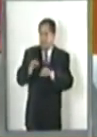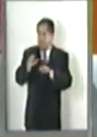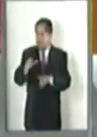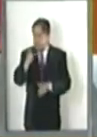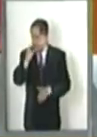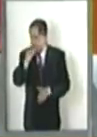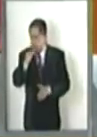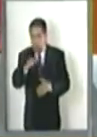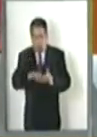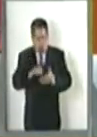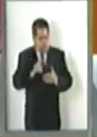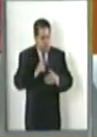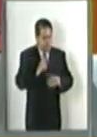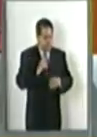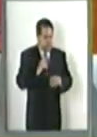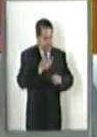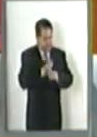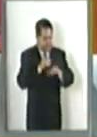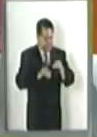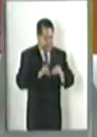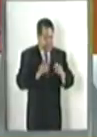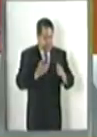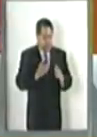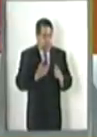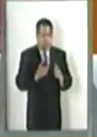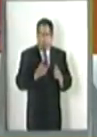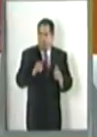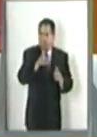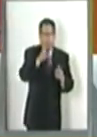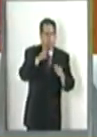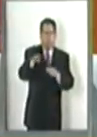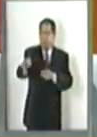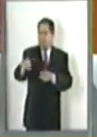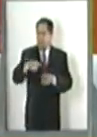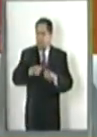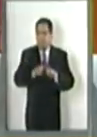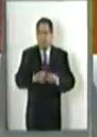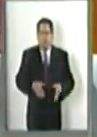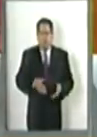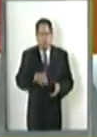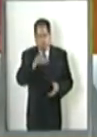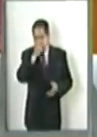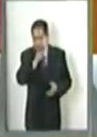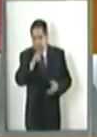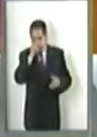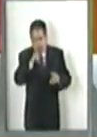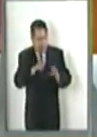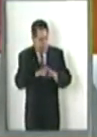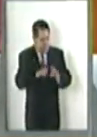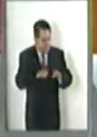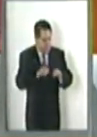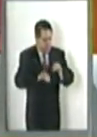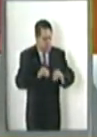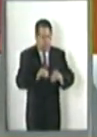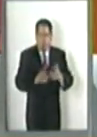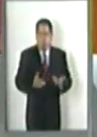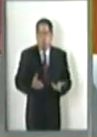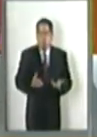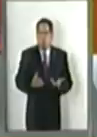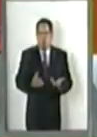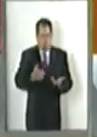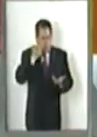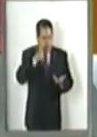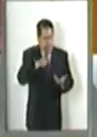los técnicos reparadores de aparatos eléctricos y electrónicos independientes que no pueden acceder a